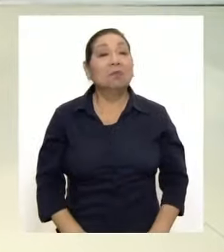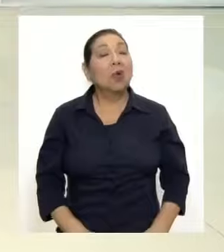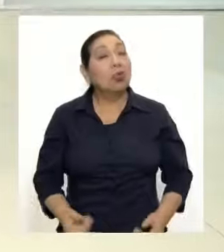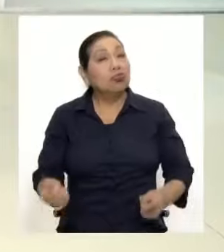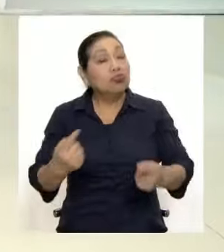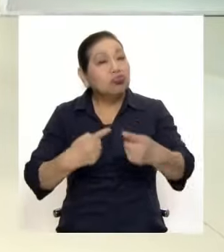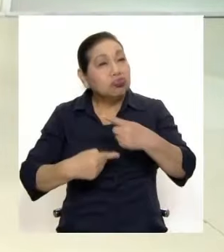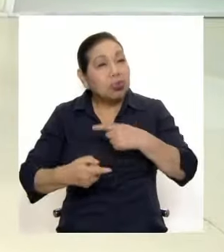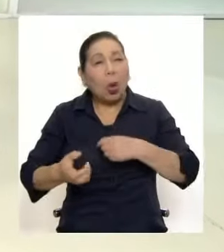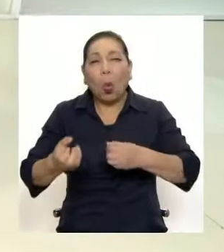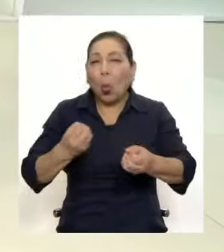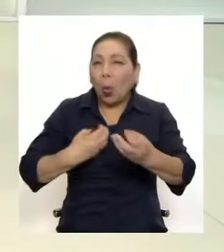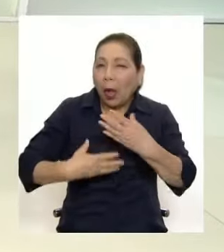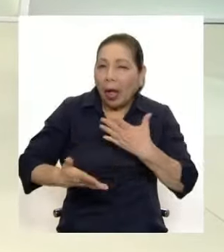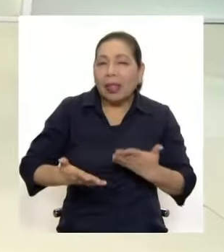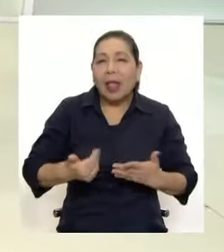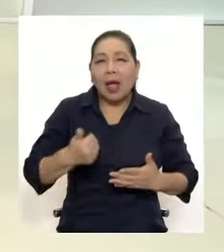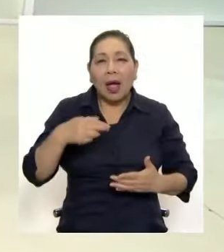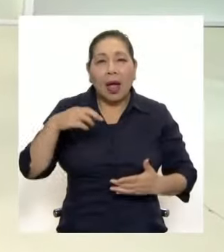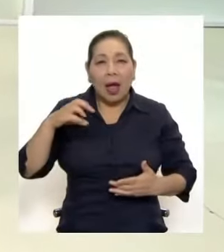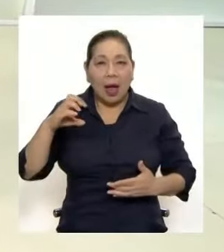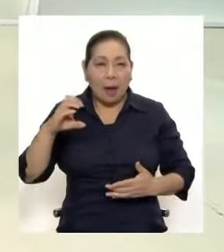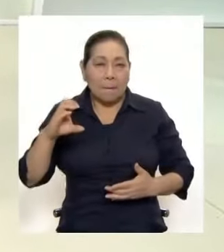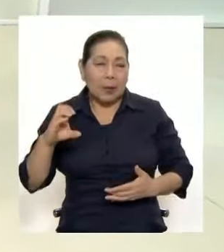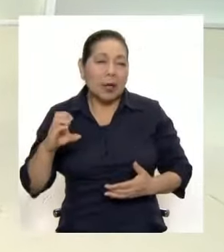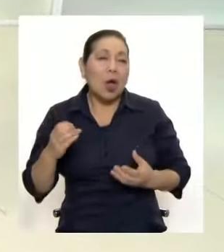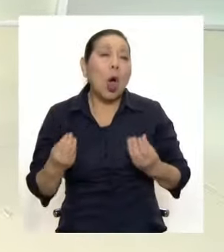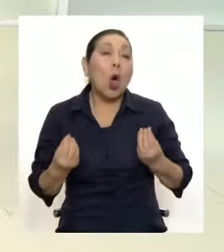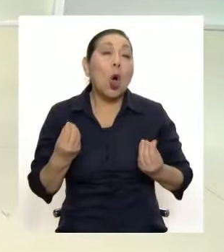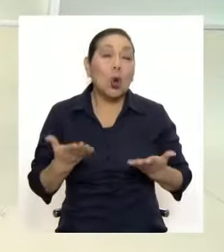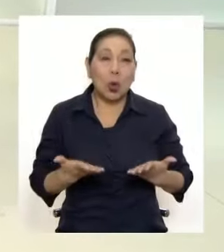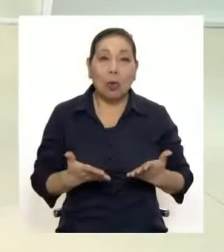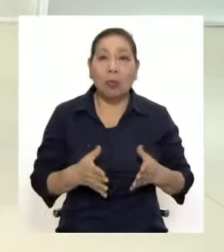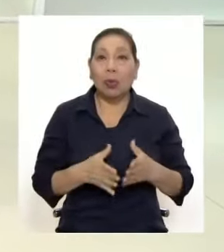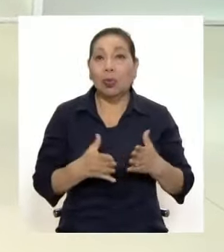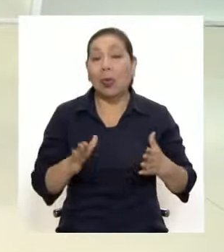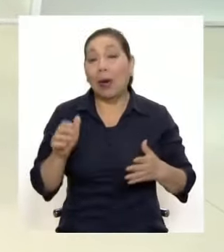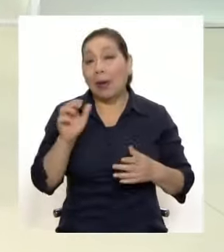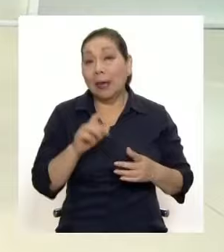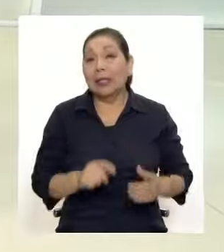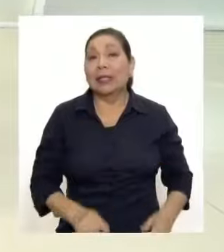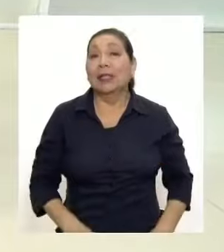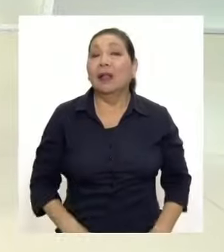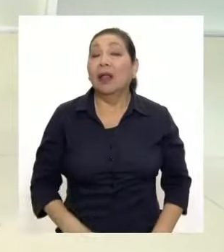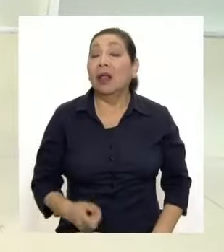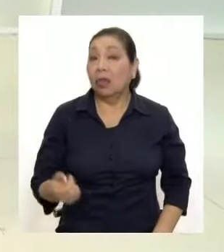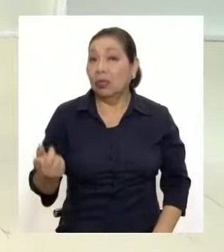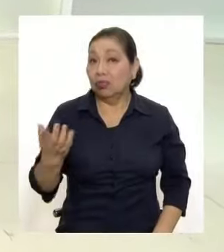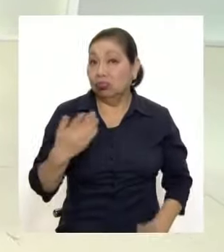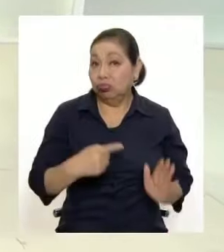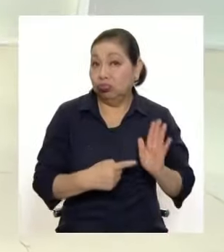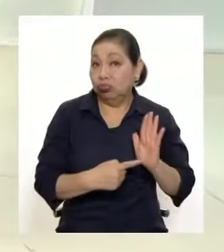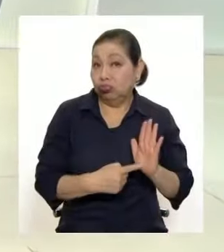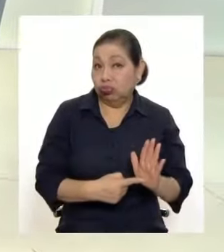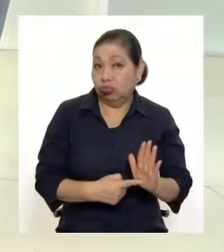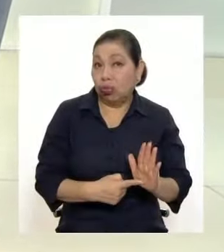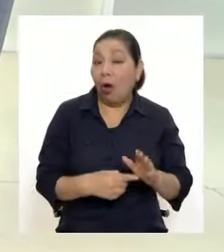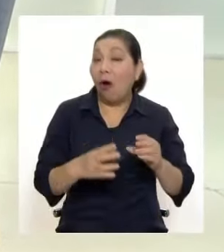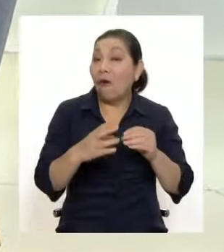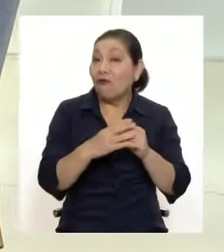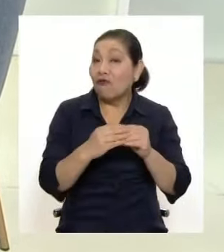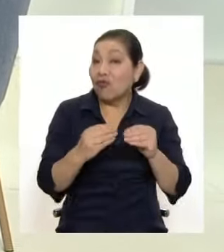darnos a conocer más en el marco de apec 2024 cómo es no el gigante asiático él nos ha podido Mostrar por ejemplo nuestras